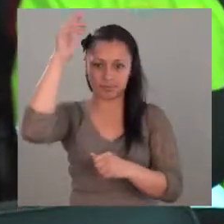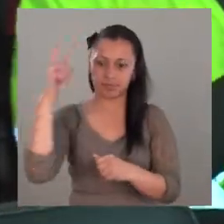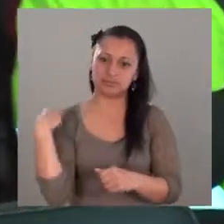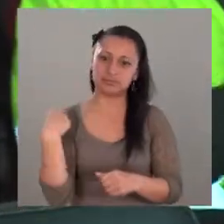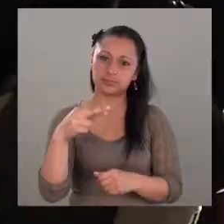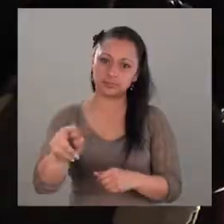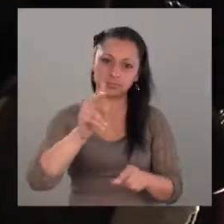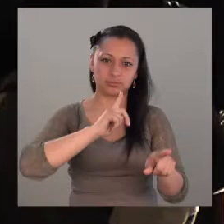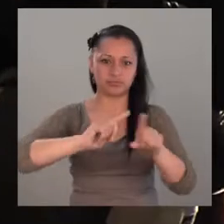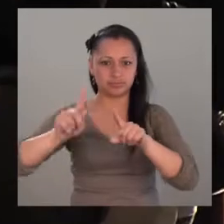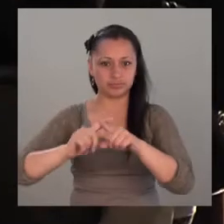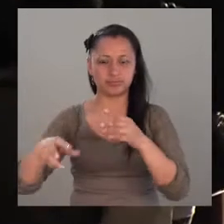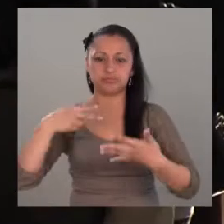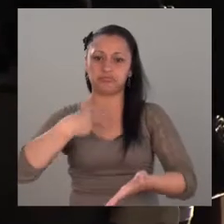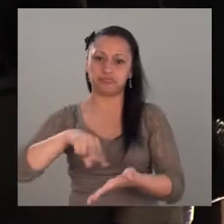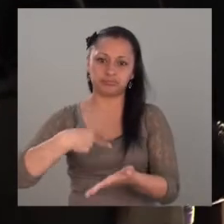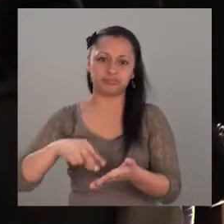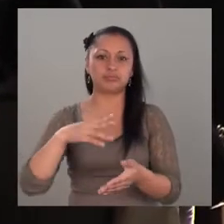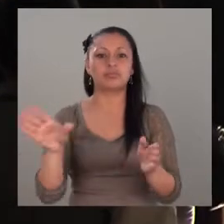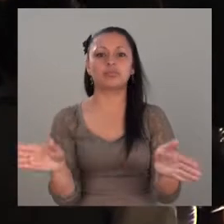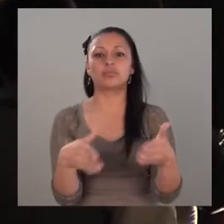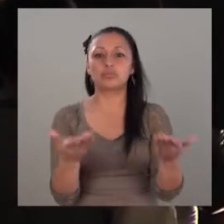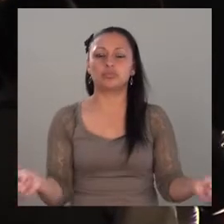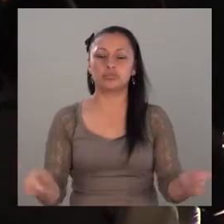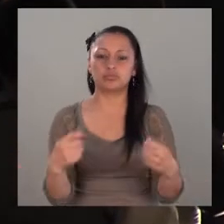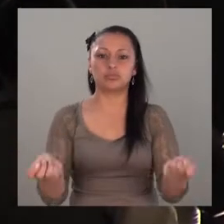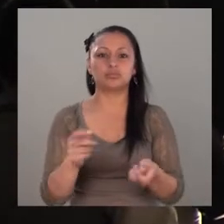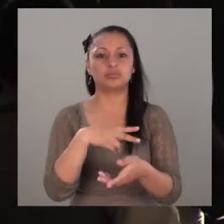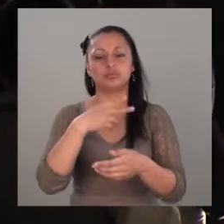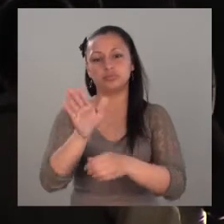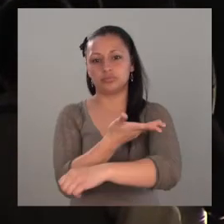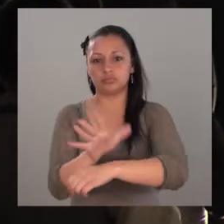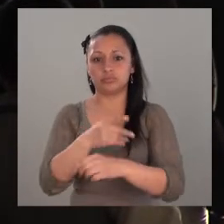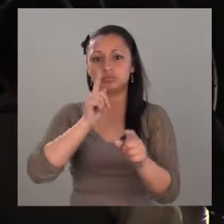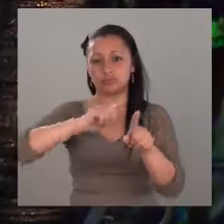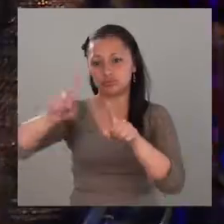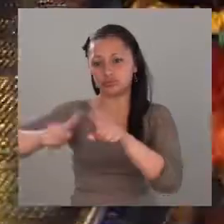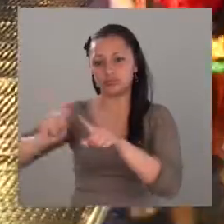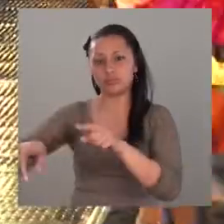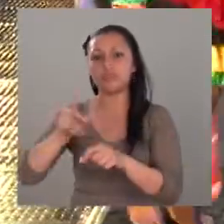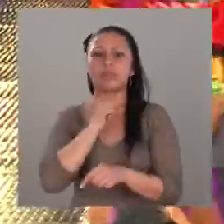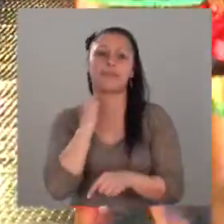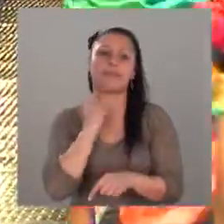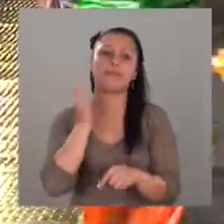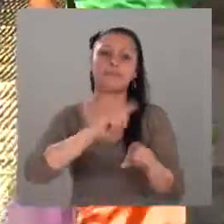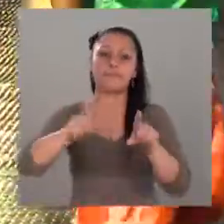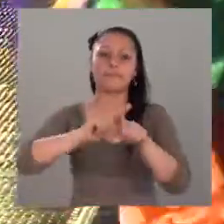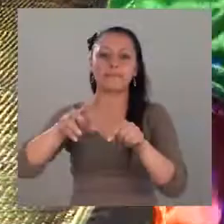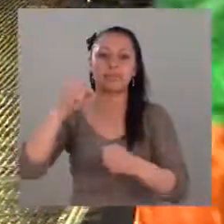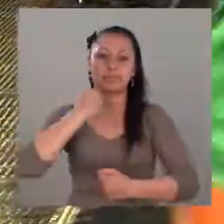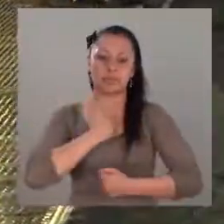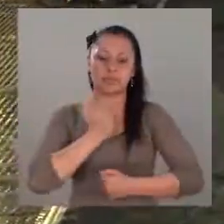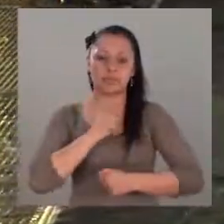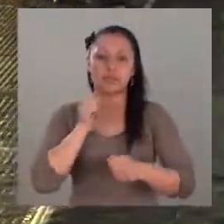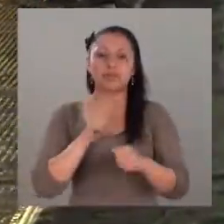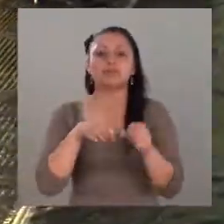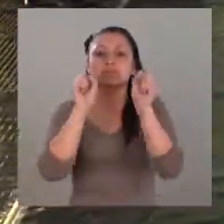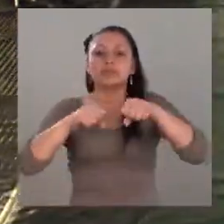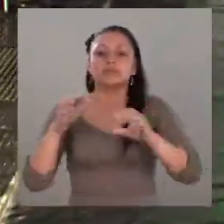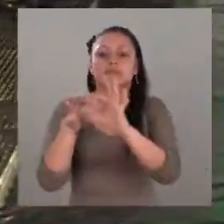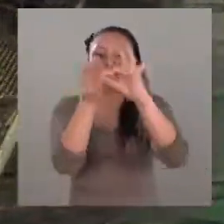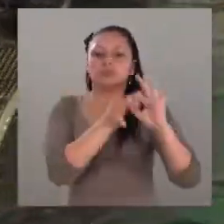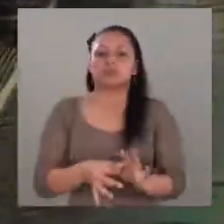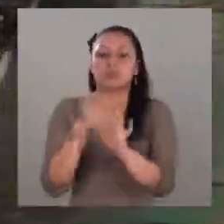través de espacios académicos, religiosos, verbenas populares, música y danza, la Gobernación de Nariño y las instituciones eclesiásticas,